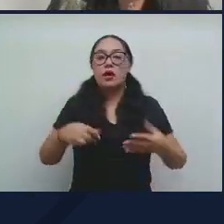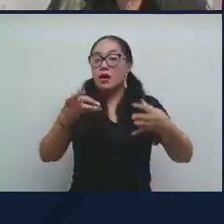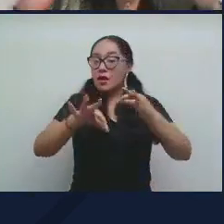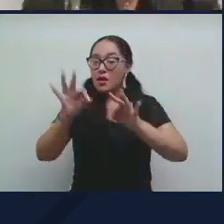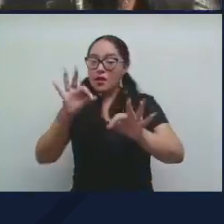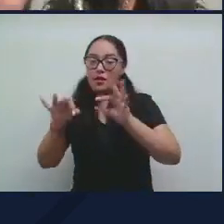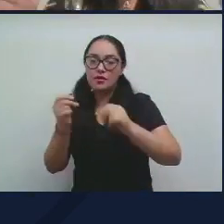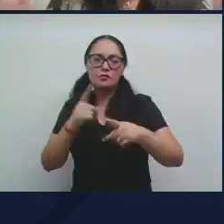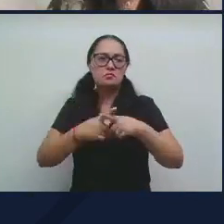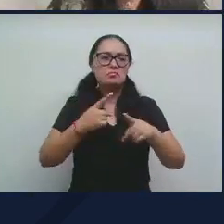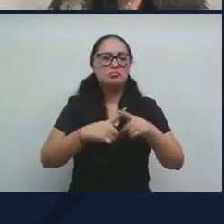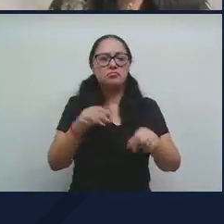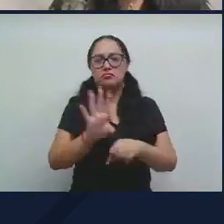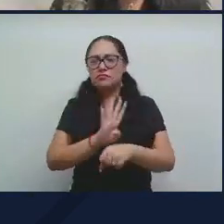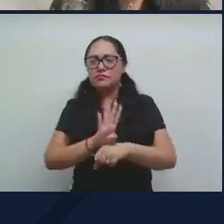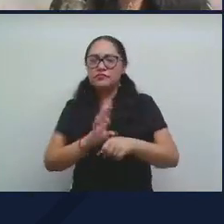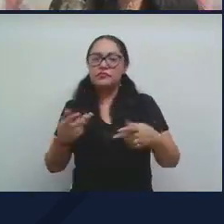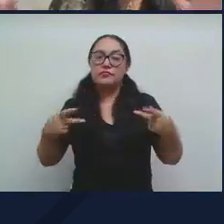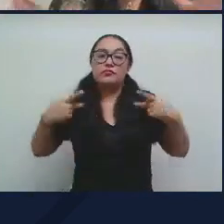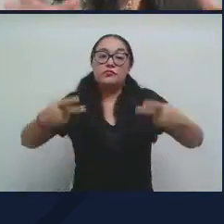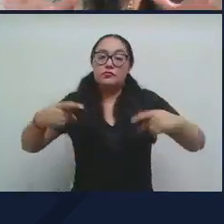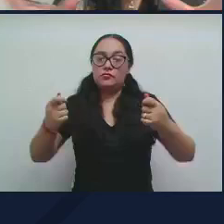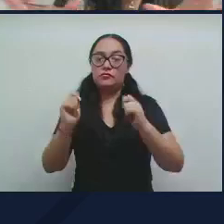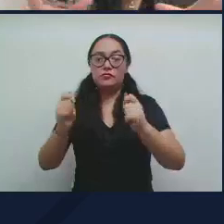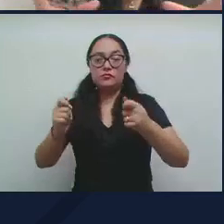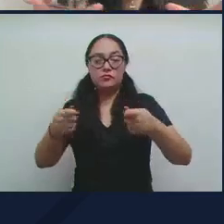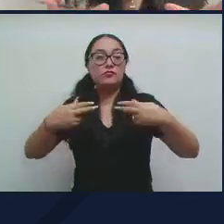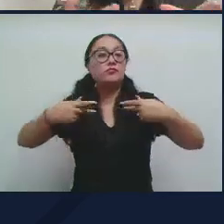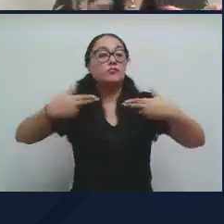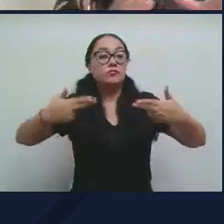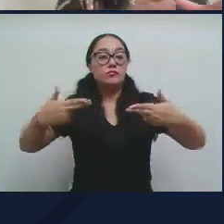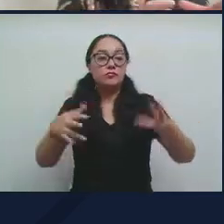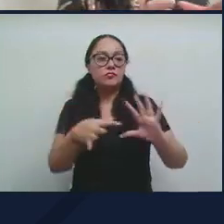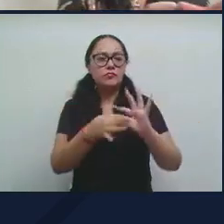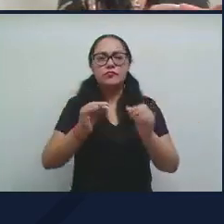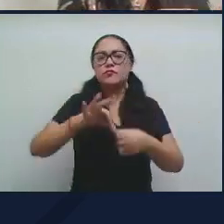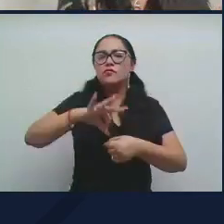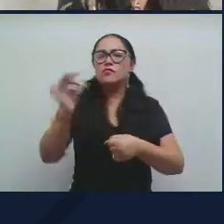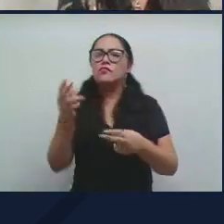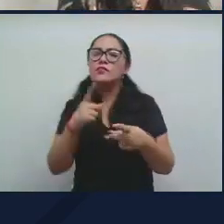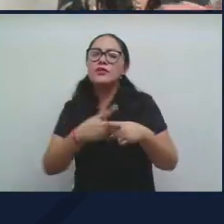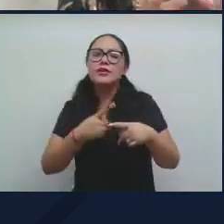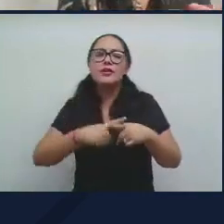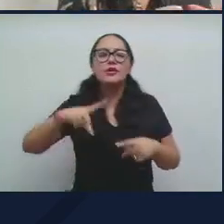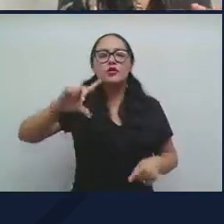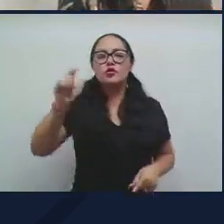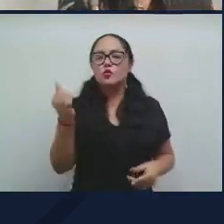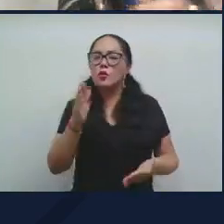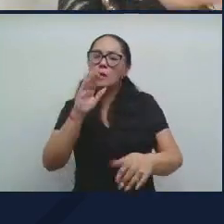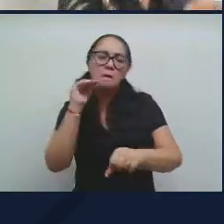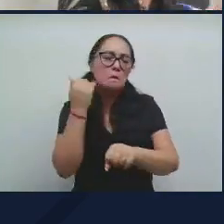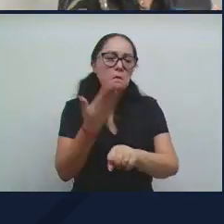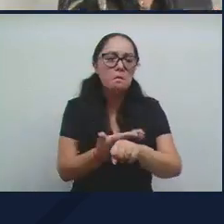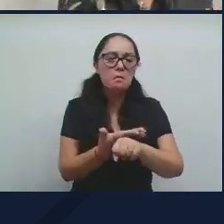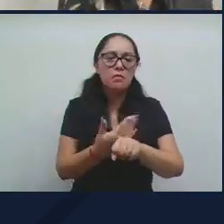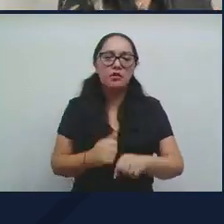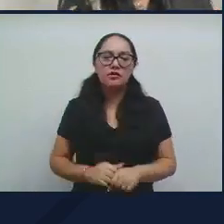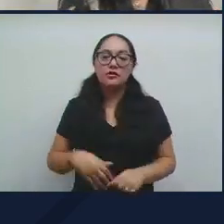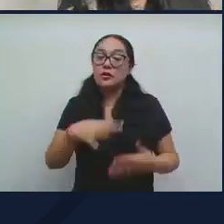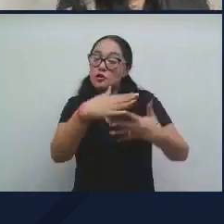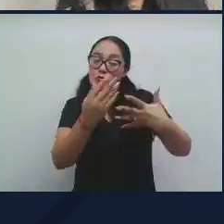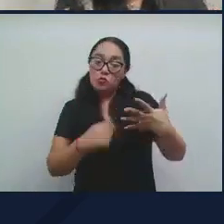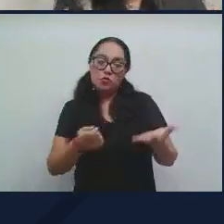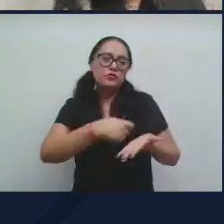¿no? Quién va a ser como esta parte que va, pues, a ejecutar en dado momento, pues, quién va a terminar cuando ya no esté, ¿no?